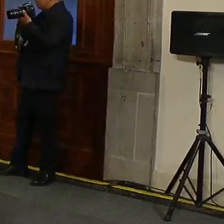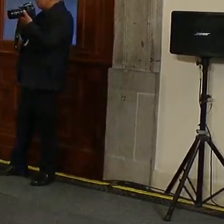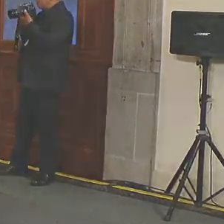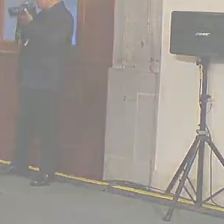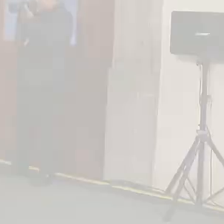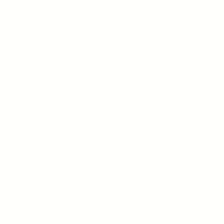Gracias.